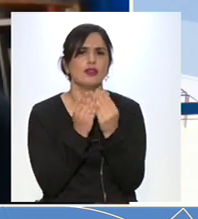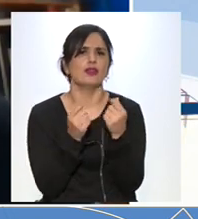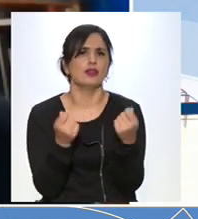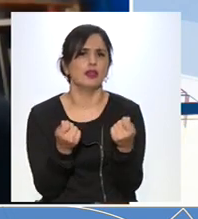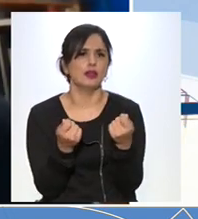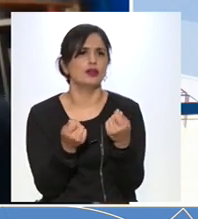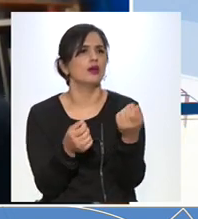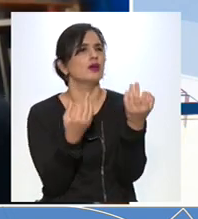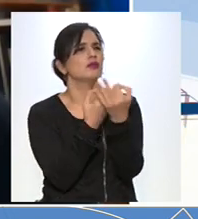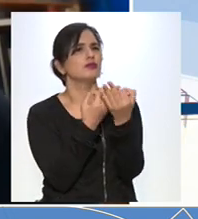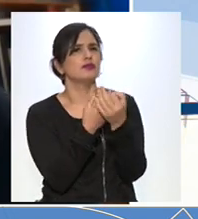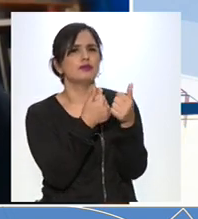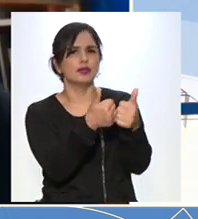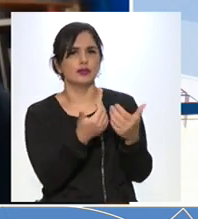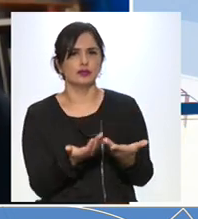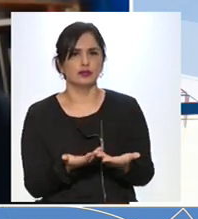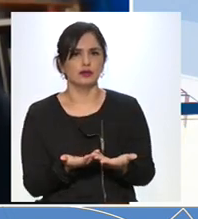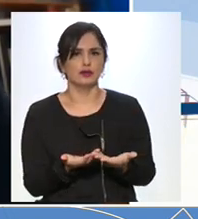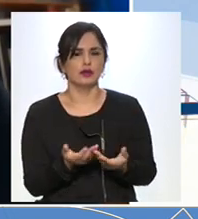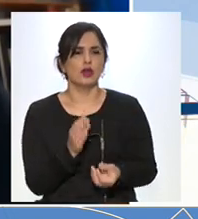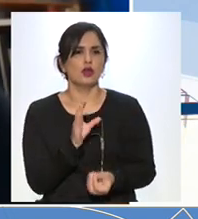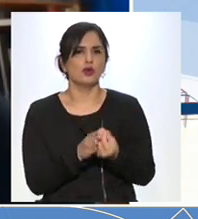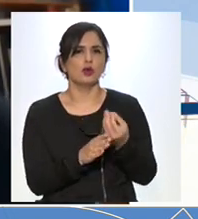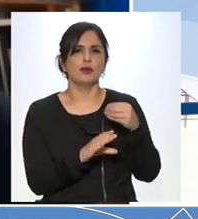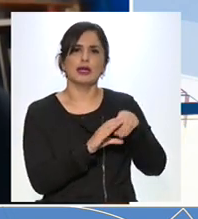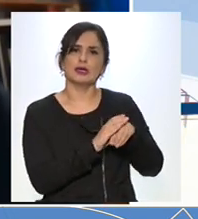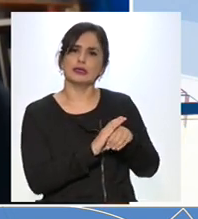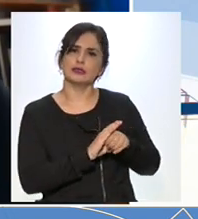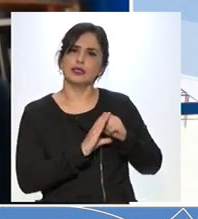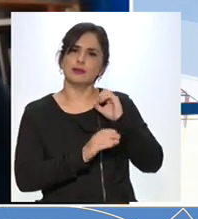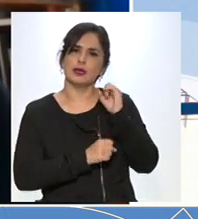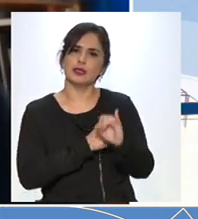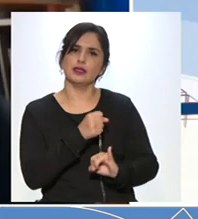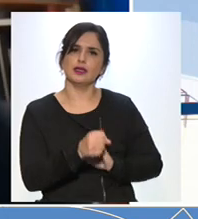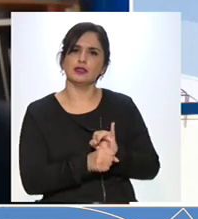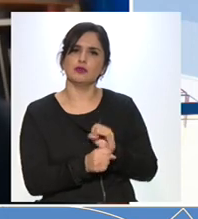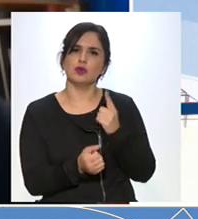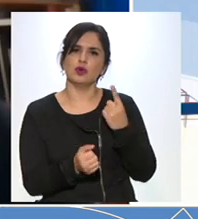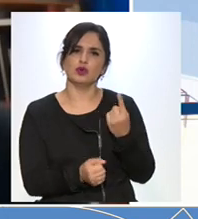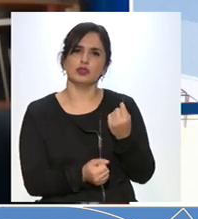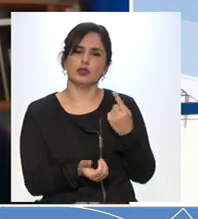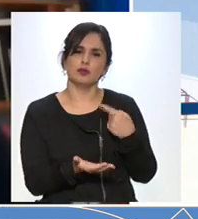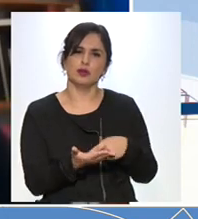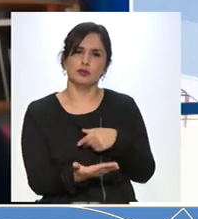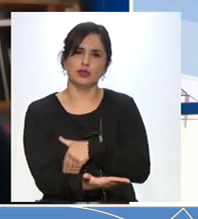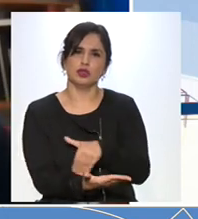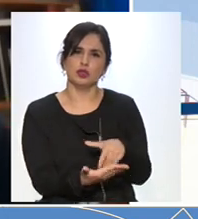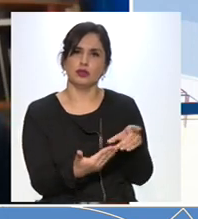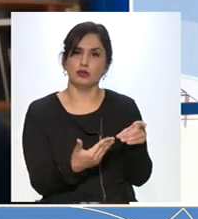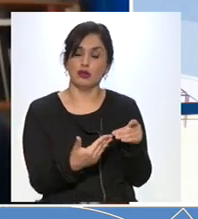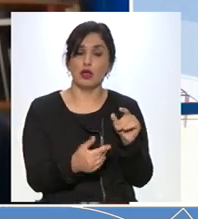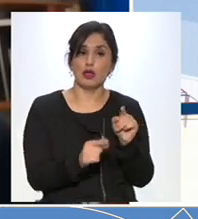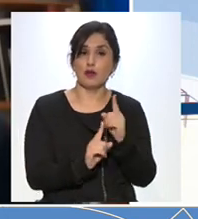muy bien. Y la acumulación de nuevas reservas internacionales por 11 mil millones de dólares. Esto ha afectado la mantención del tipo